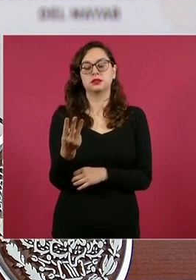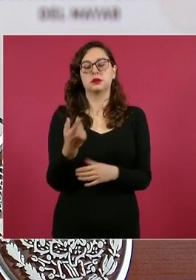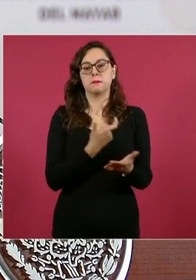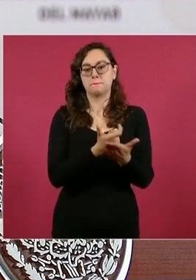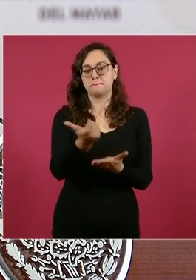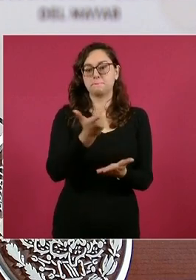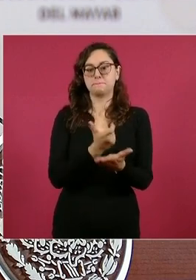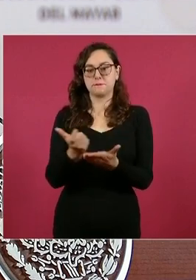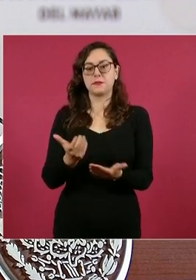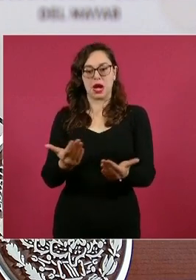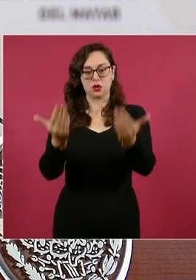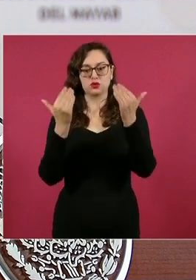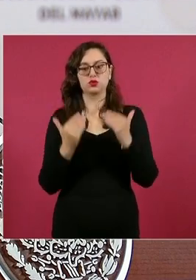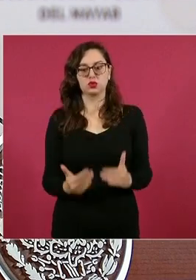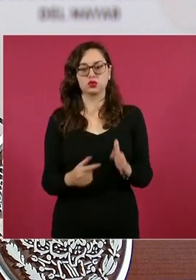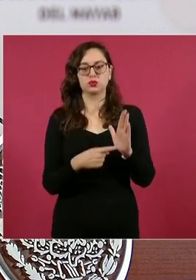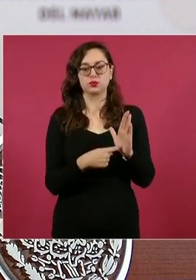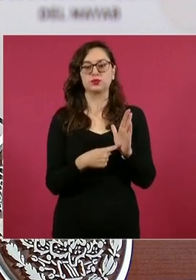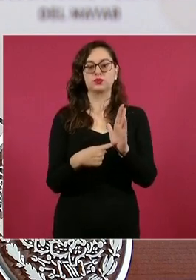siguientes